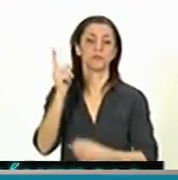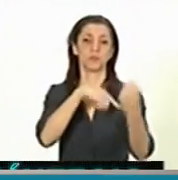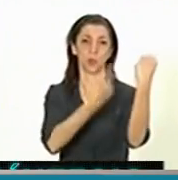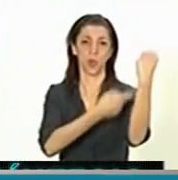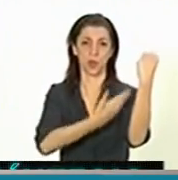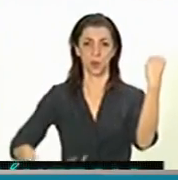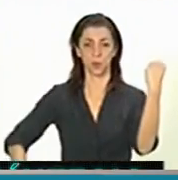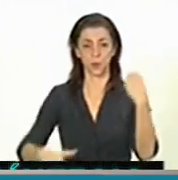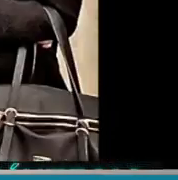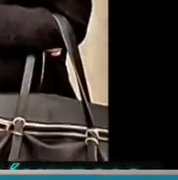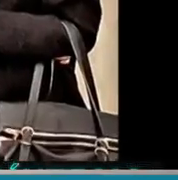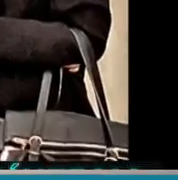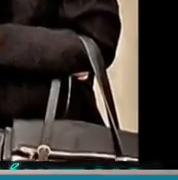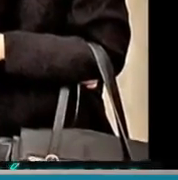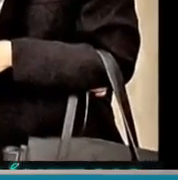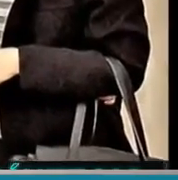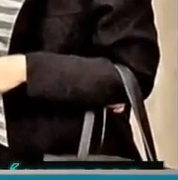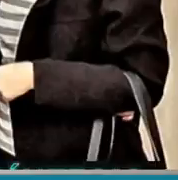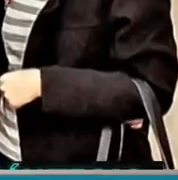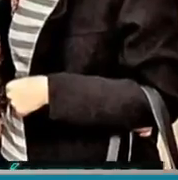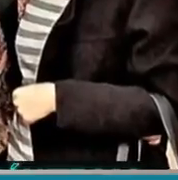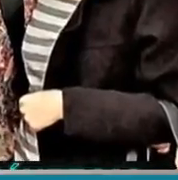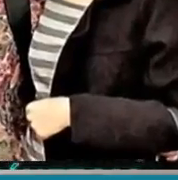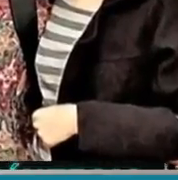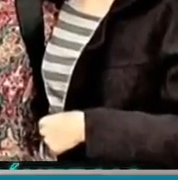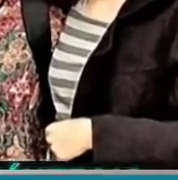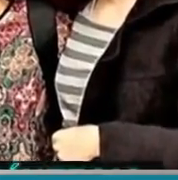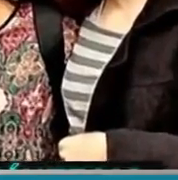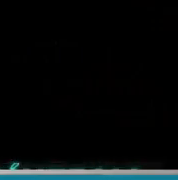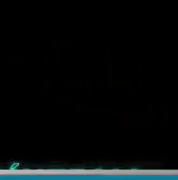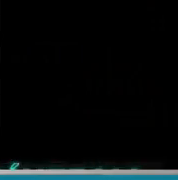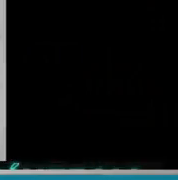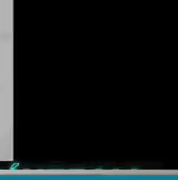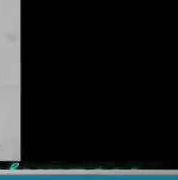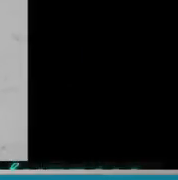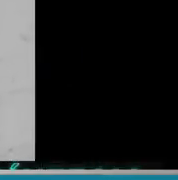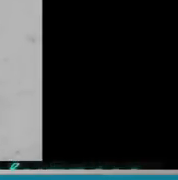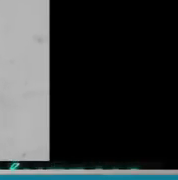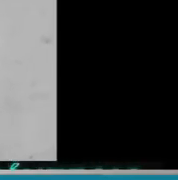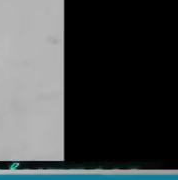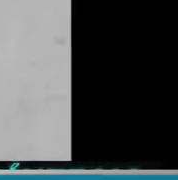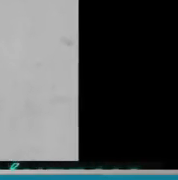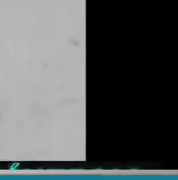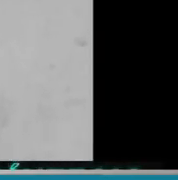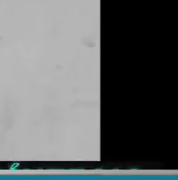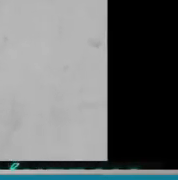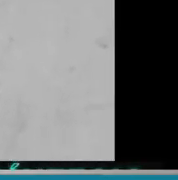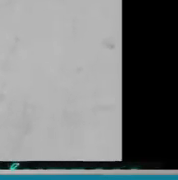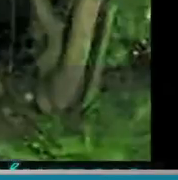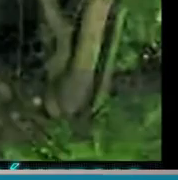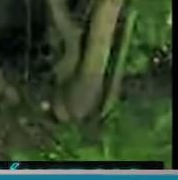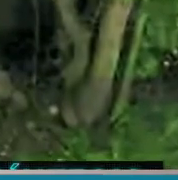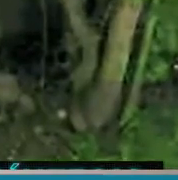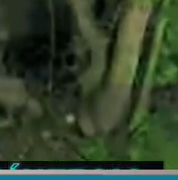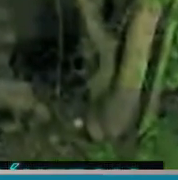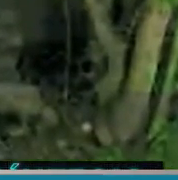solo. No conozco. También abarca, ¿o no? En realidad no conozco el texto completo de la ley. Me parece que abarca todo porque, digamos, la situación